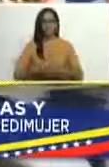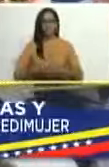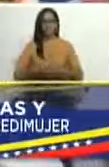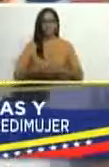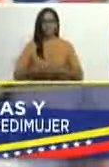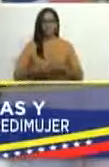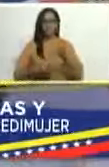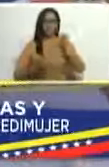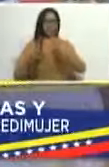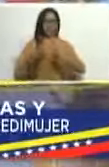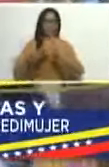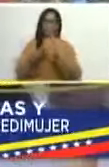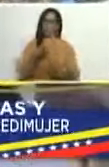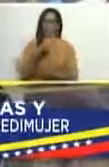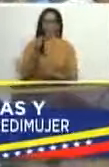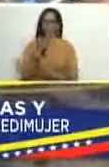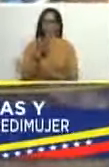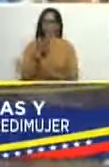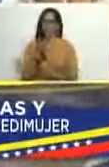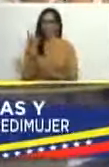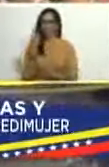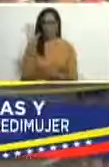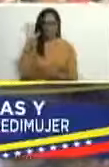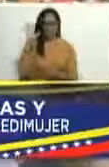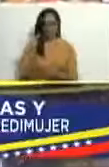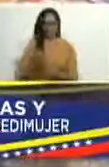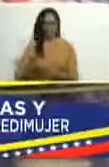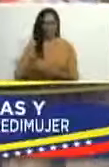No, sin gritar, solo la mano. TikTok.